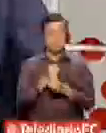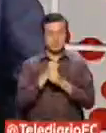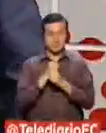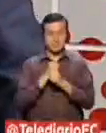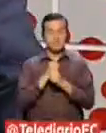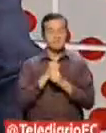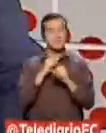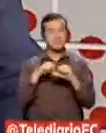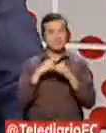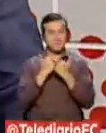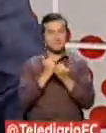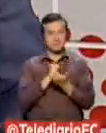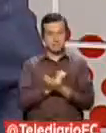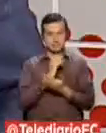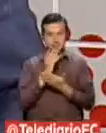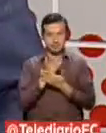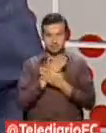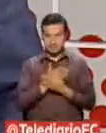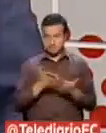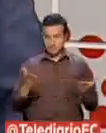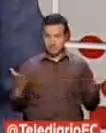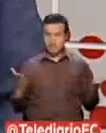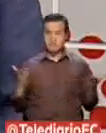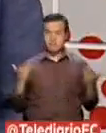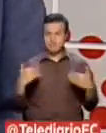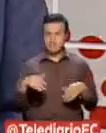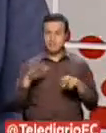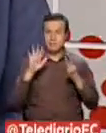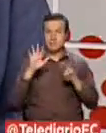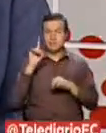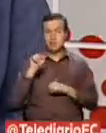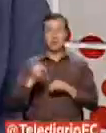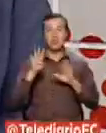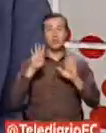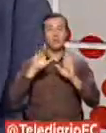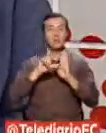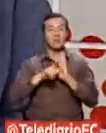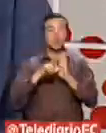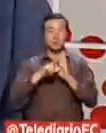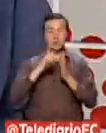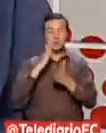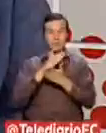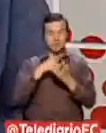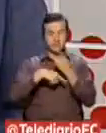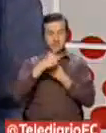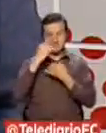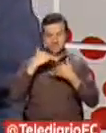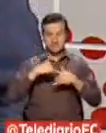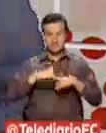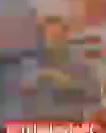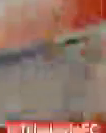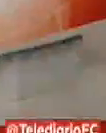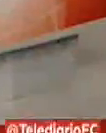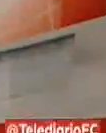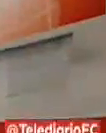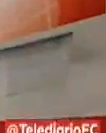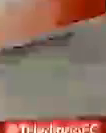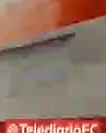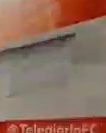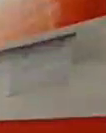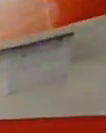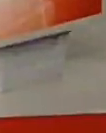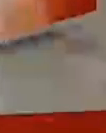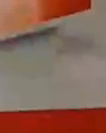Integral de la Asamblea, asambleísta por Creo. 7 de la mañana, 9 minutos, breve pausa, volvemos.